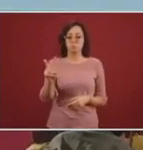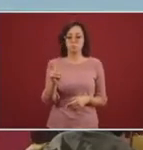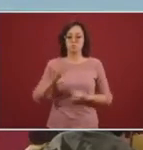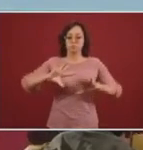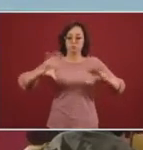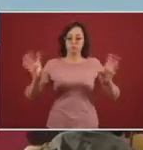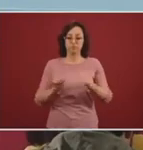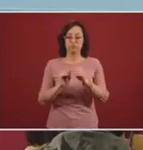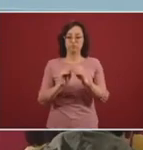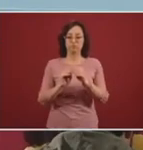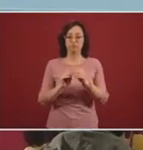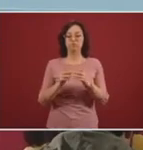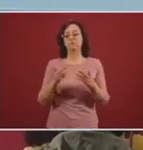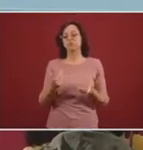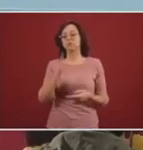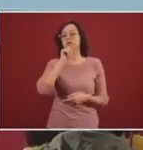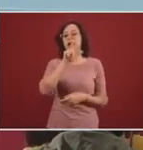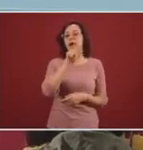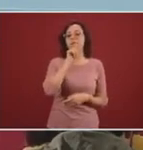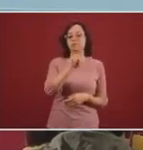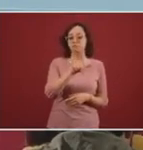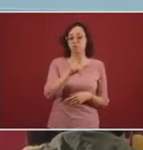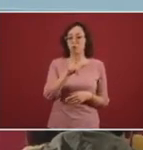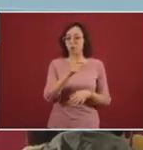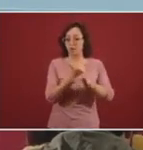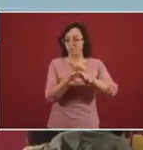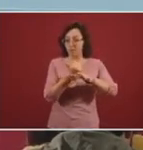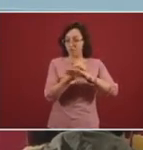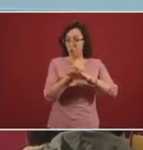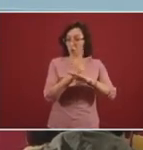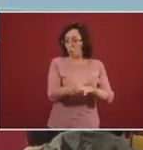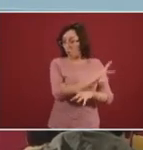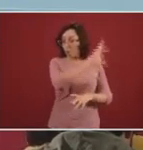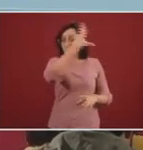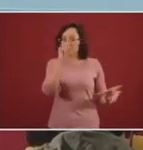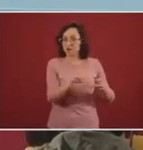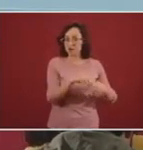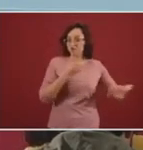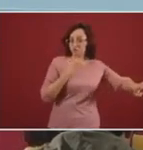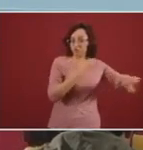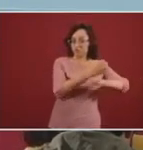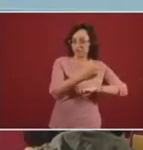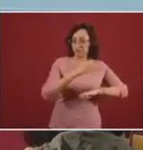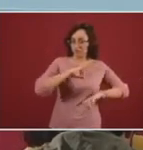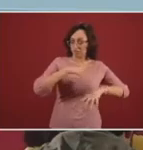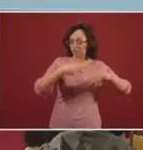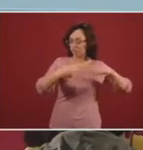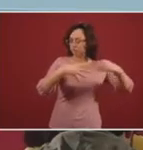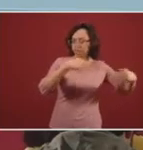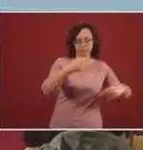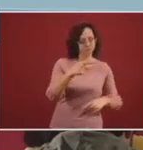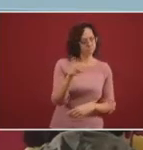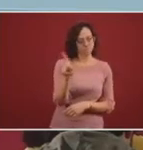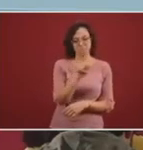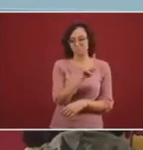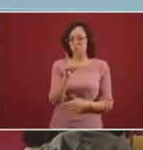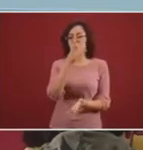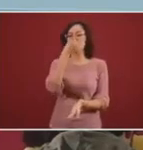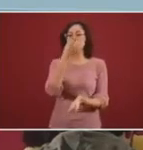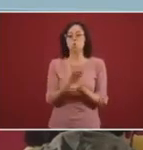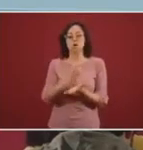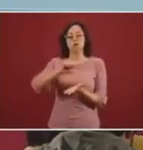que la transmisión será lo suficientemente dispersa para declarar la fase 3, dijo ayer por la noche el doctor Hugo López-Gatell Ramírez,